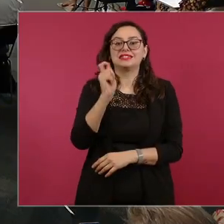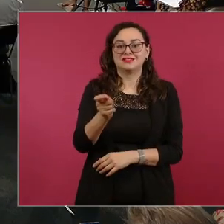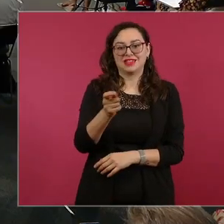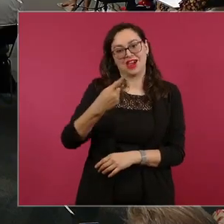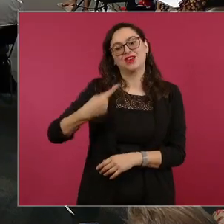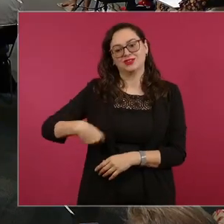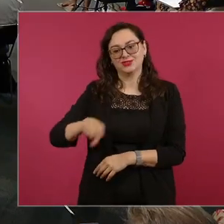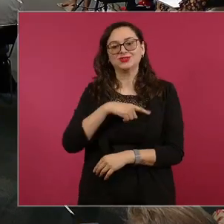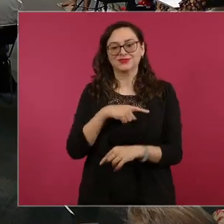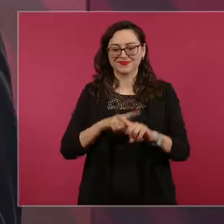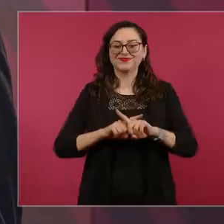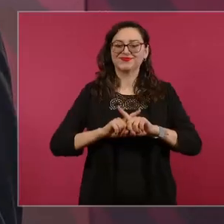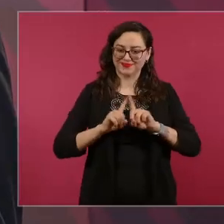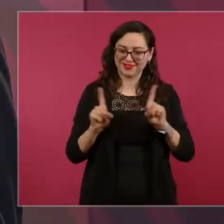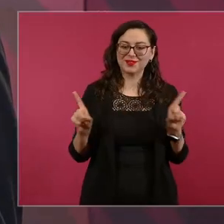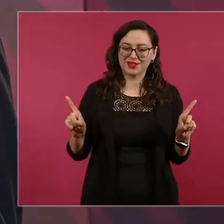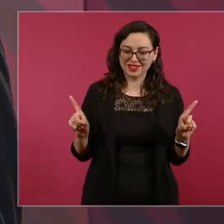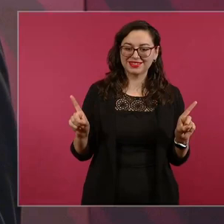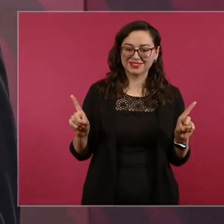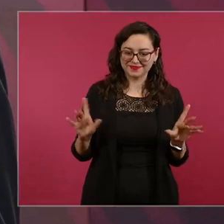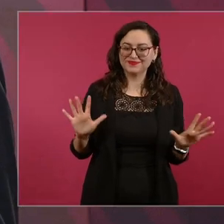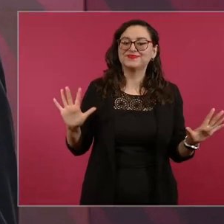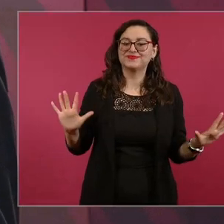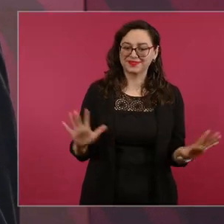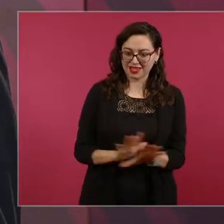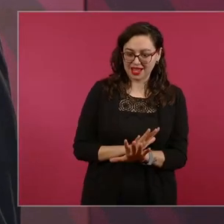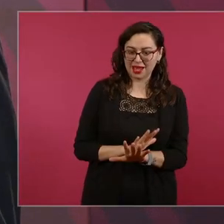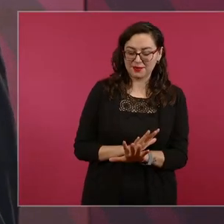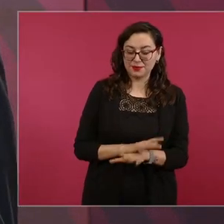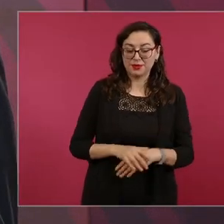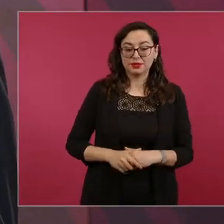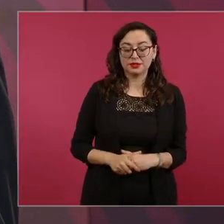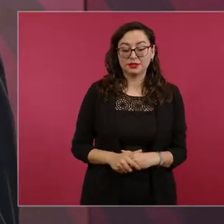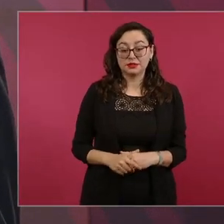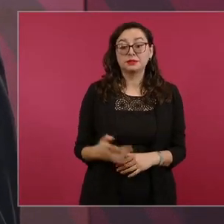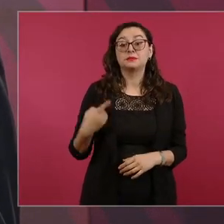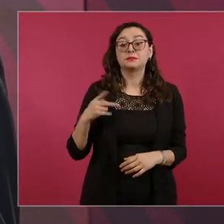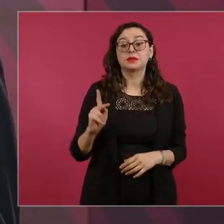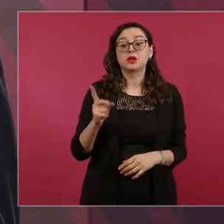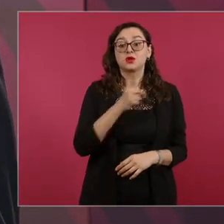nada más que se actúe con respeto